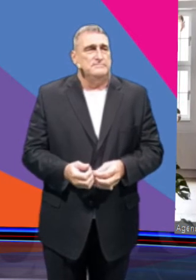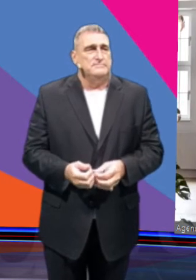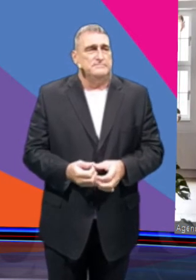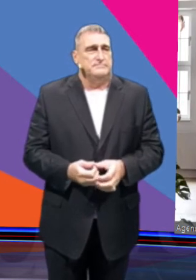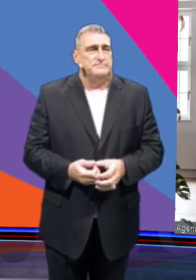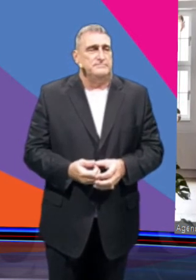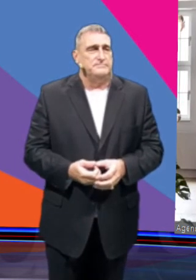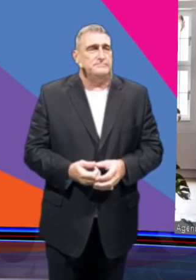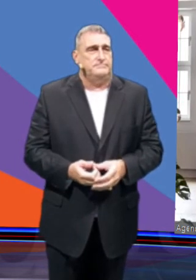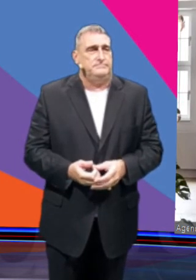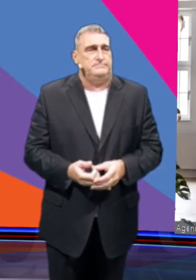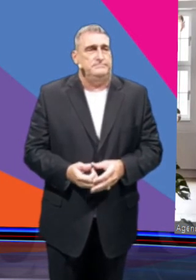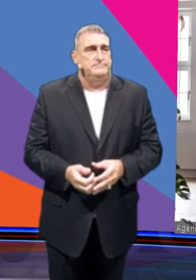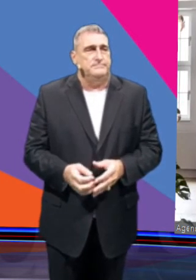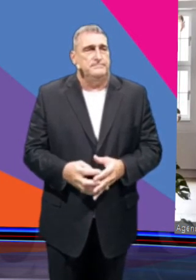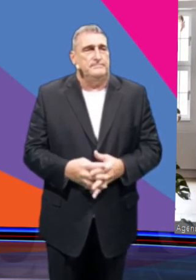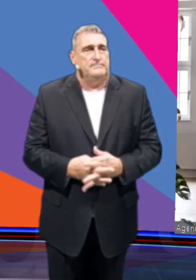inteligentes y se cuidan.